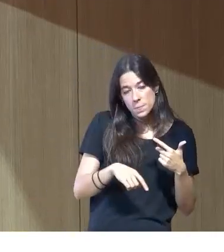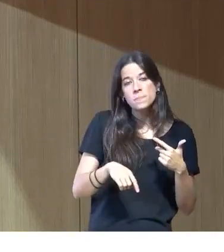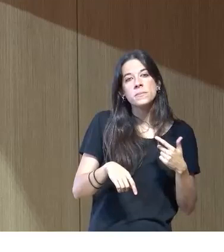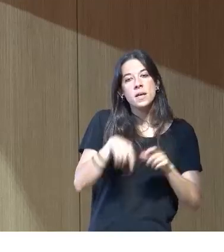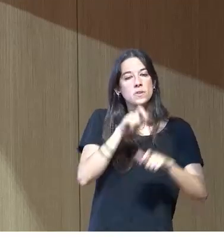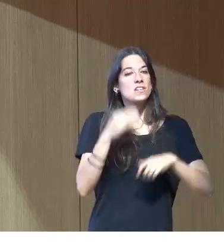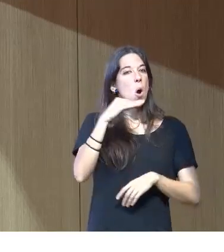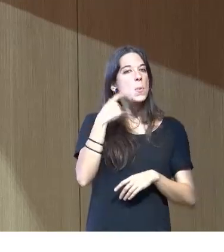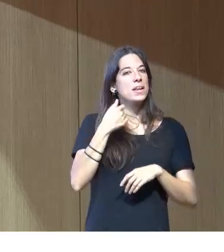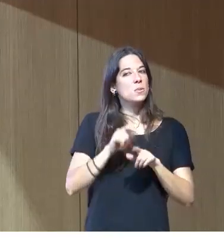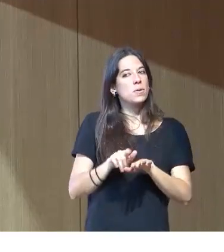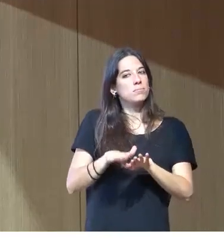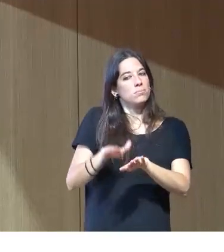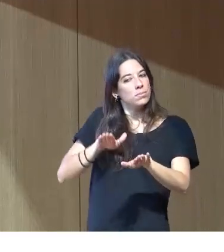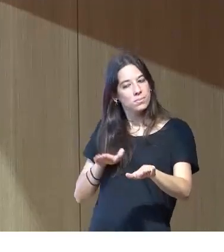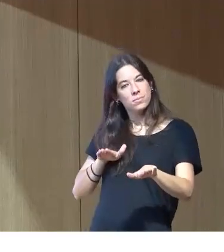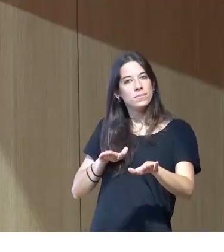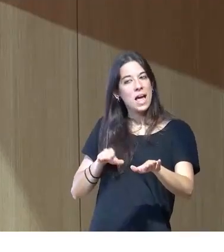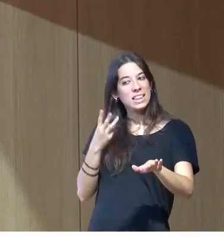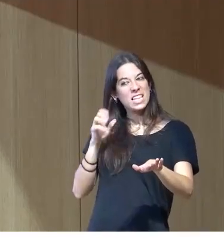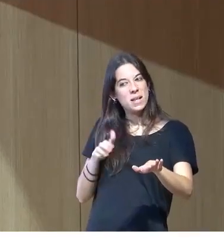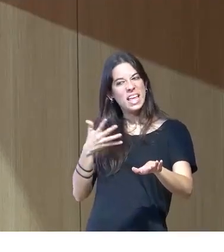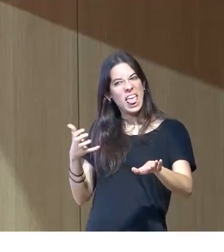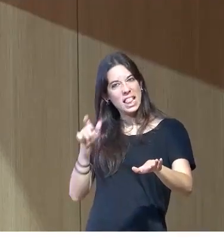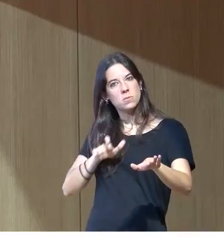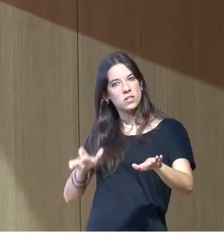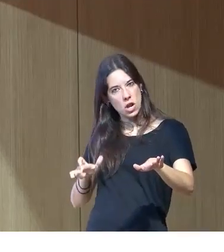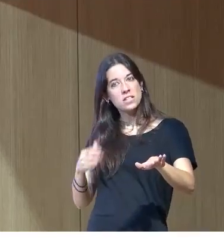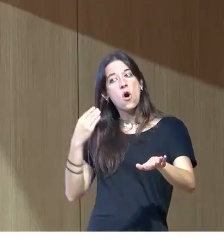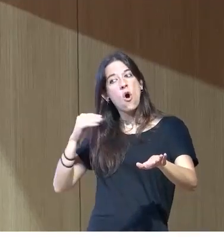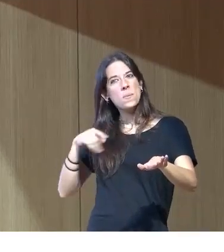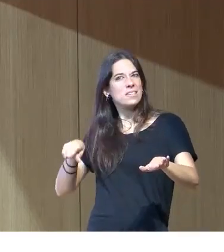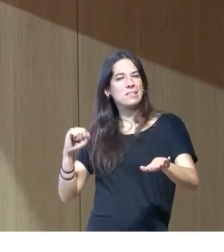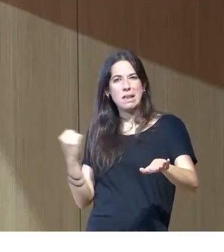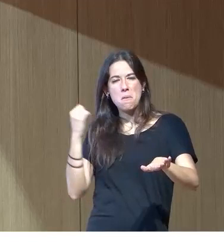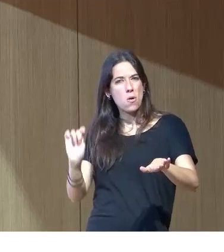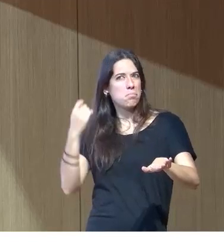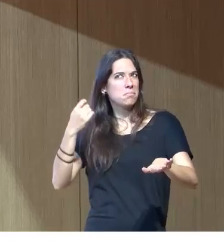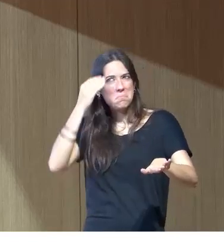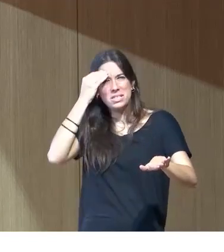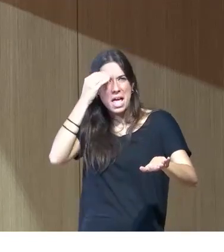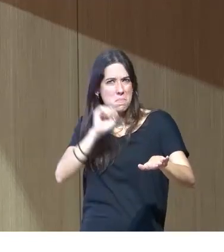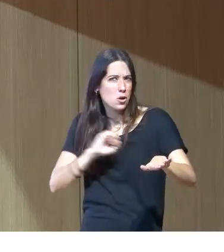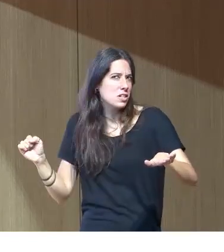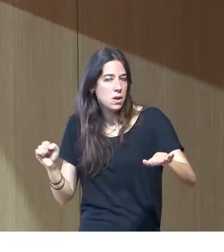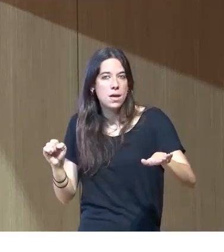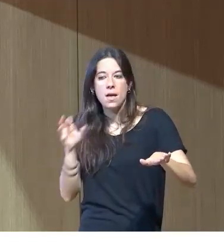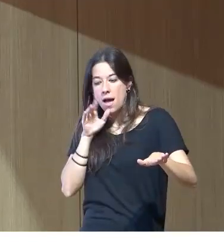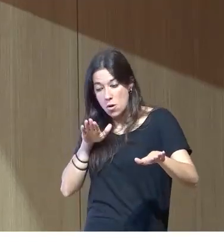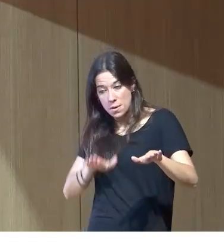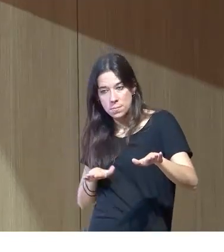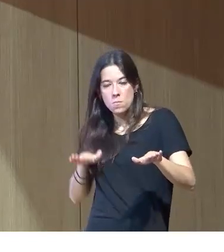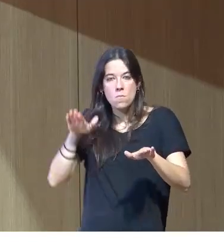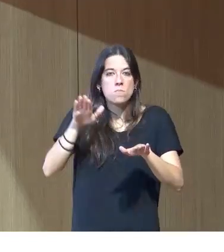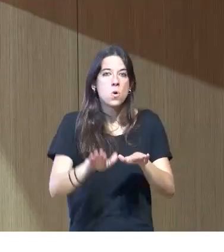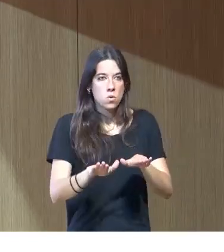en esa segunda fila a esas 3.500 personas jóvenes que no se habían planteado el empleo como una opción las hemos ayudado